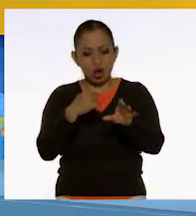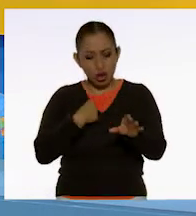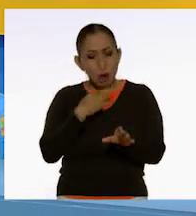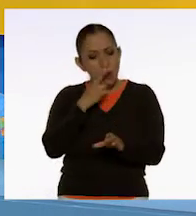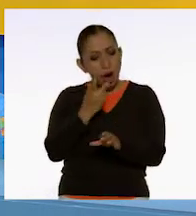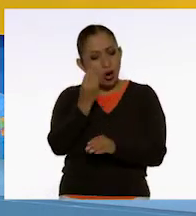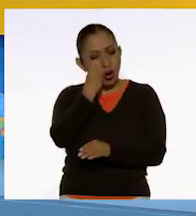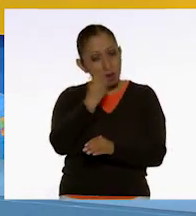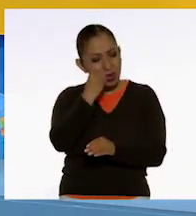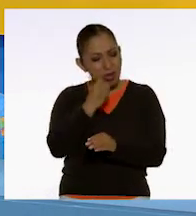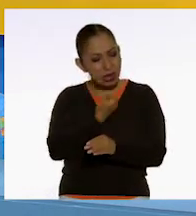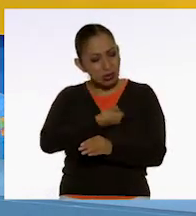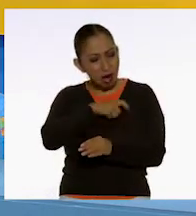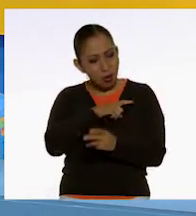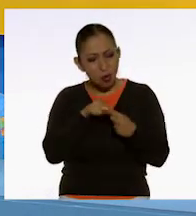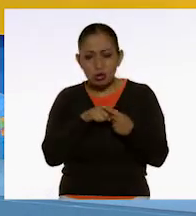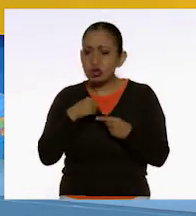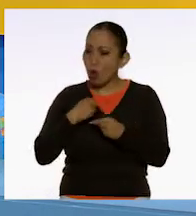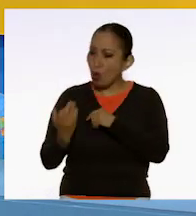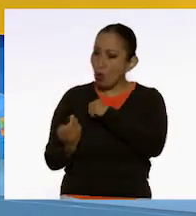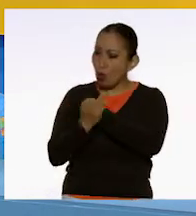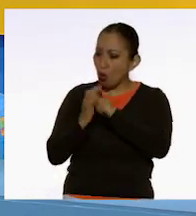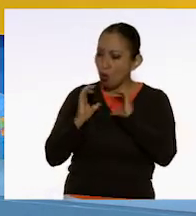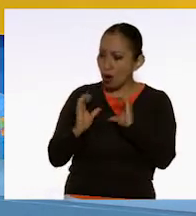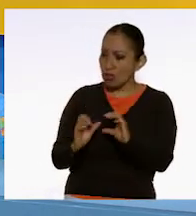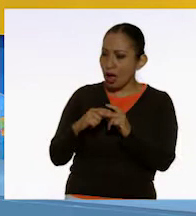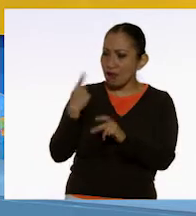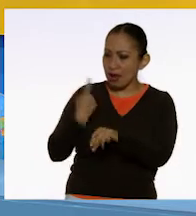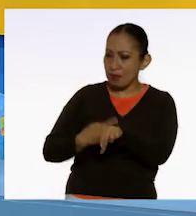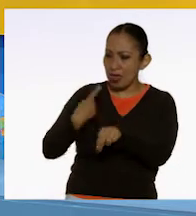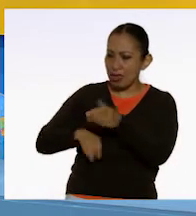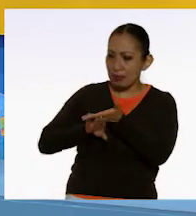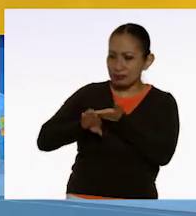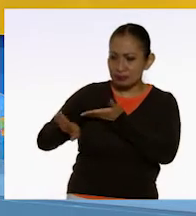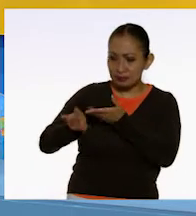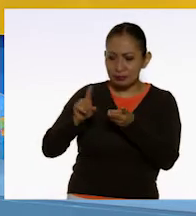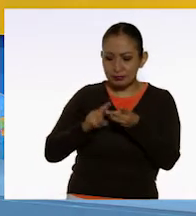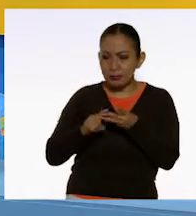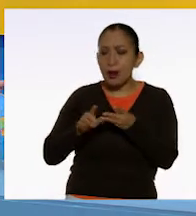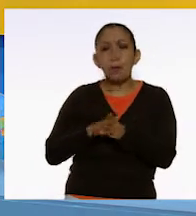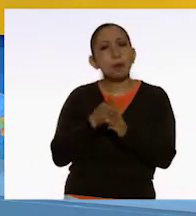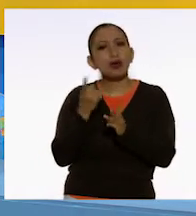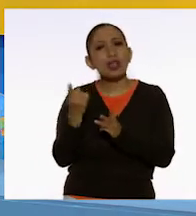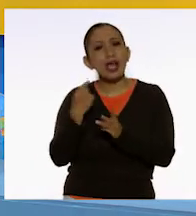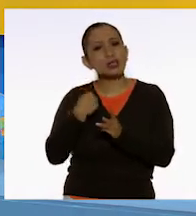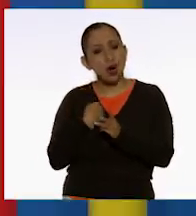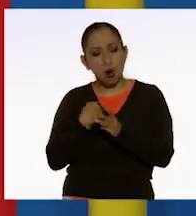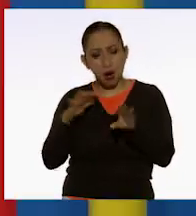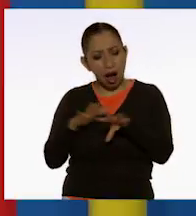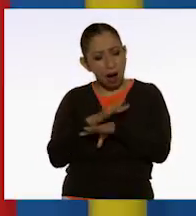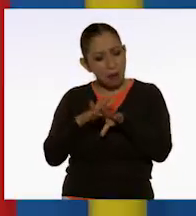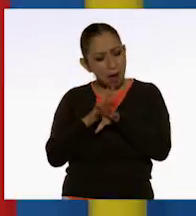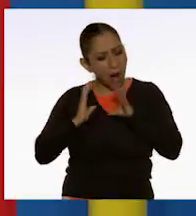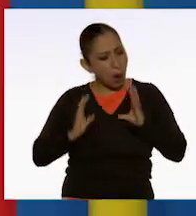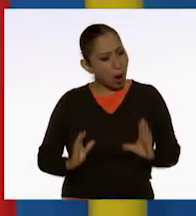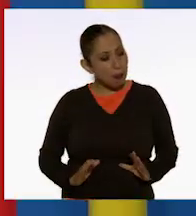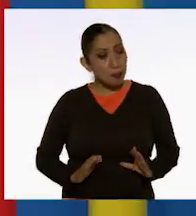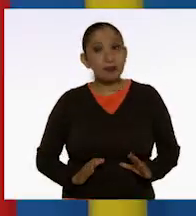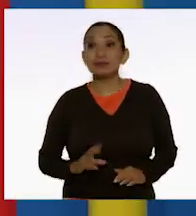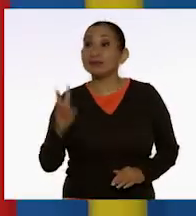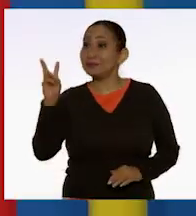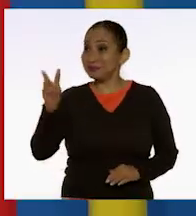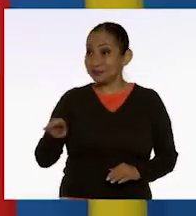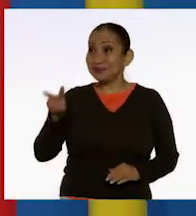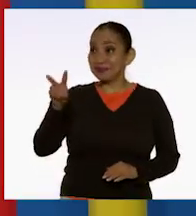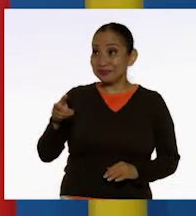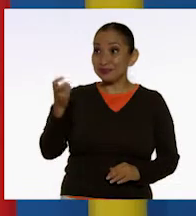alimentación? ¿Cómo me protejo y defiendo de las enfermedades? ¿Por qué y cómo cambia mi cuerpo? Efectivamente, Juan